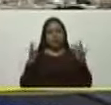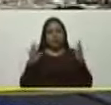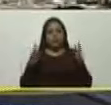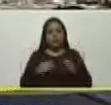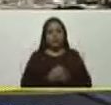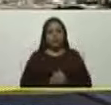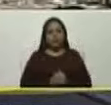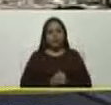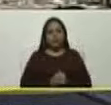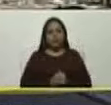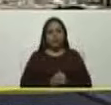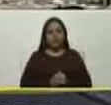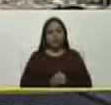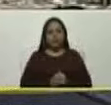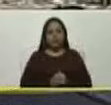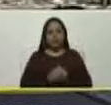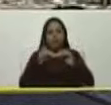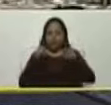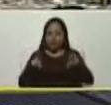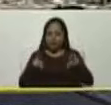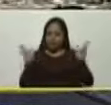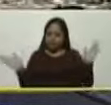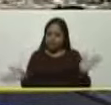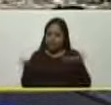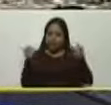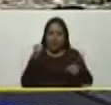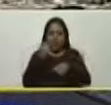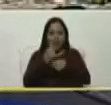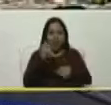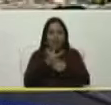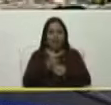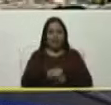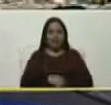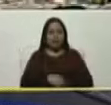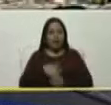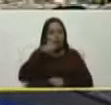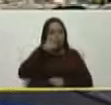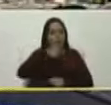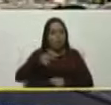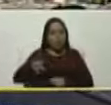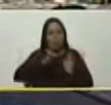Bueno, a trabajar pues. Poder popular.